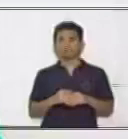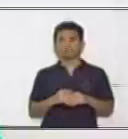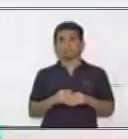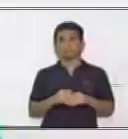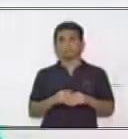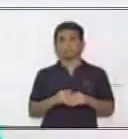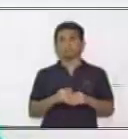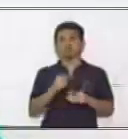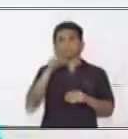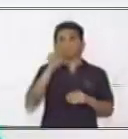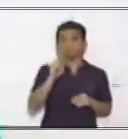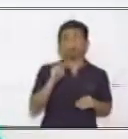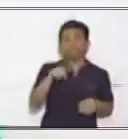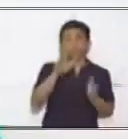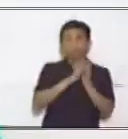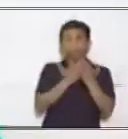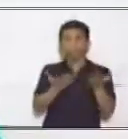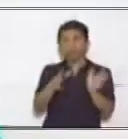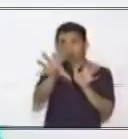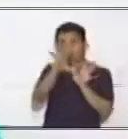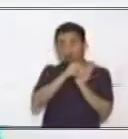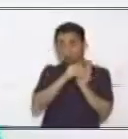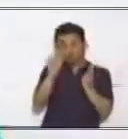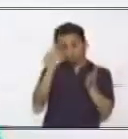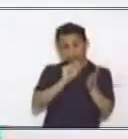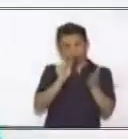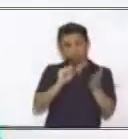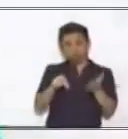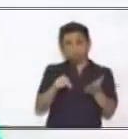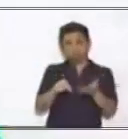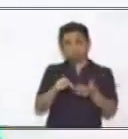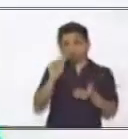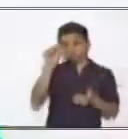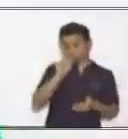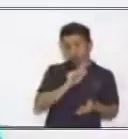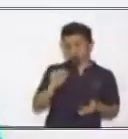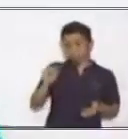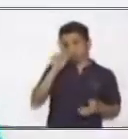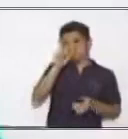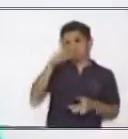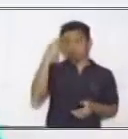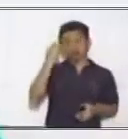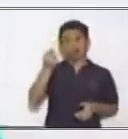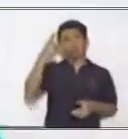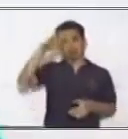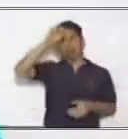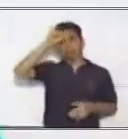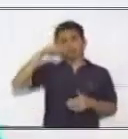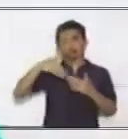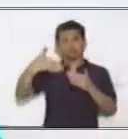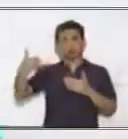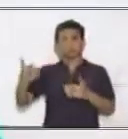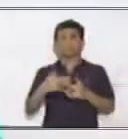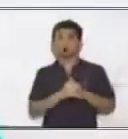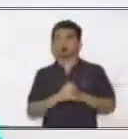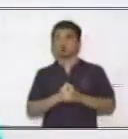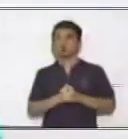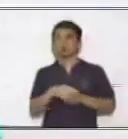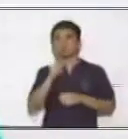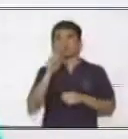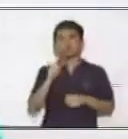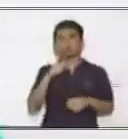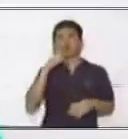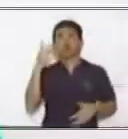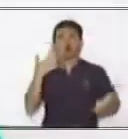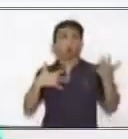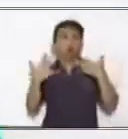Vayan dibujándolo. No lo hagan ni muy grande, ni muy pequeño, pero que ustedes lo entiendan, por favor. Ilústrenlo, coloreenlo